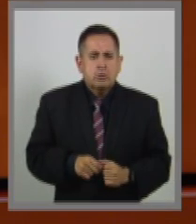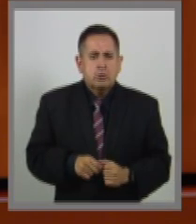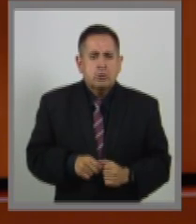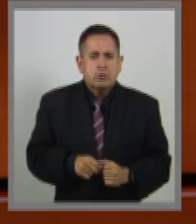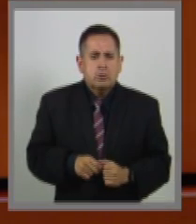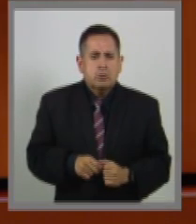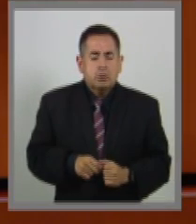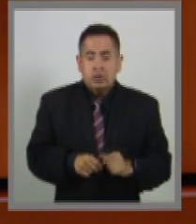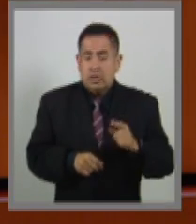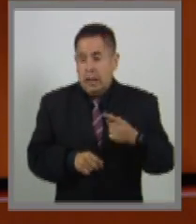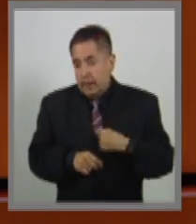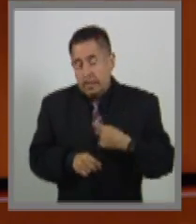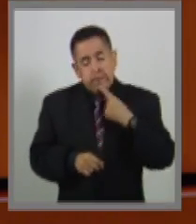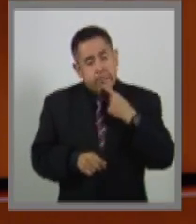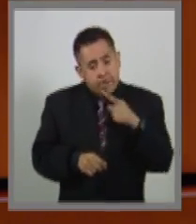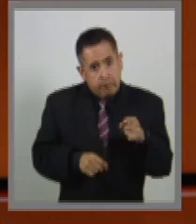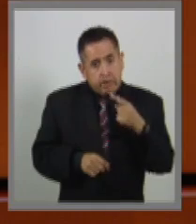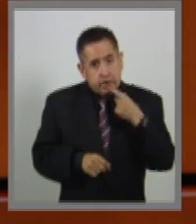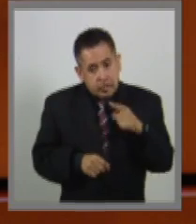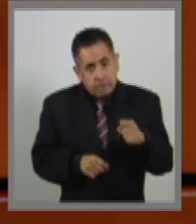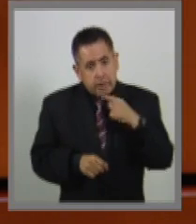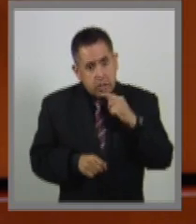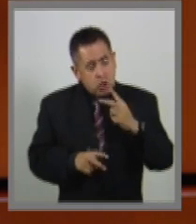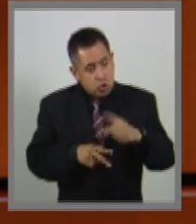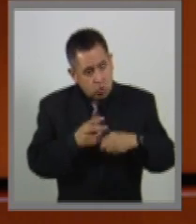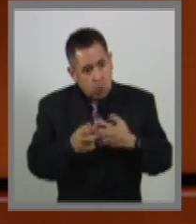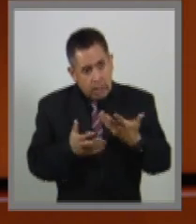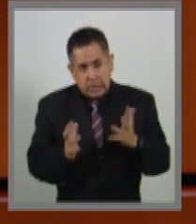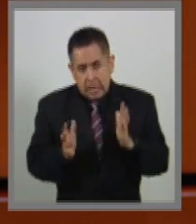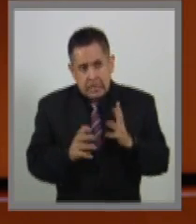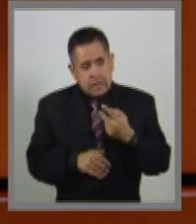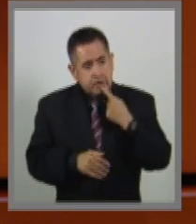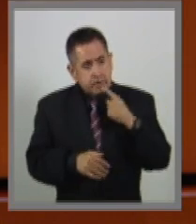y en las demandas que he presentado,